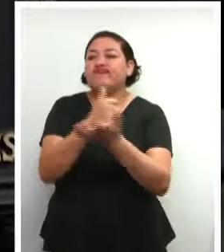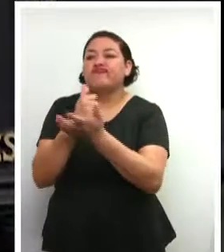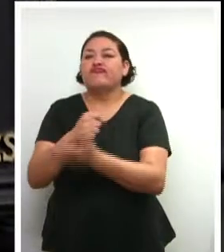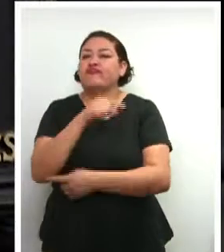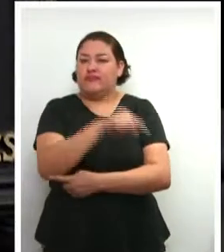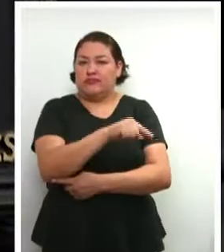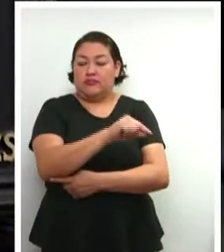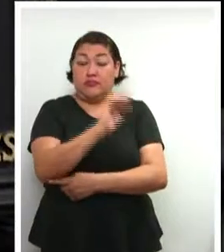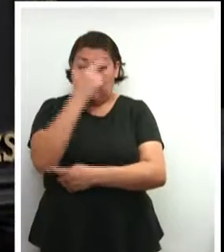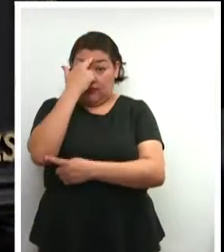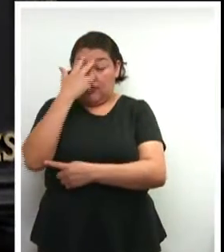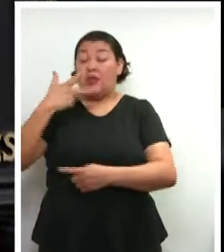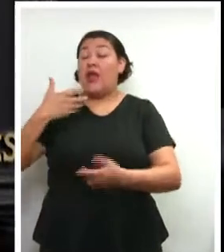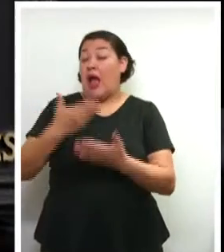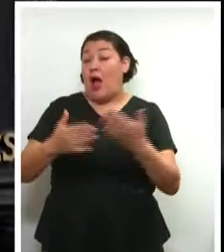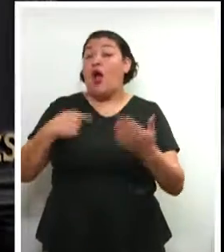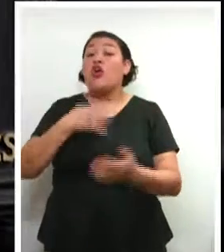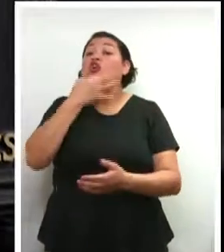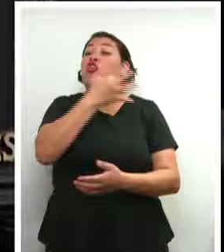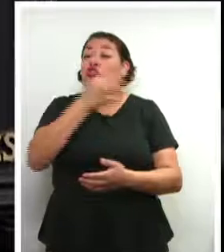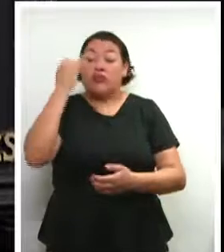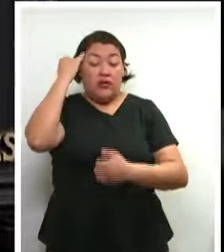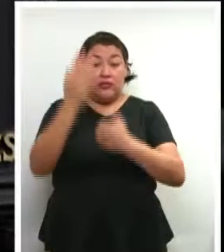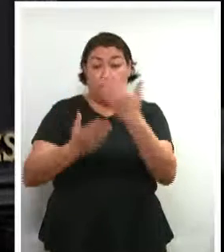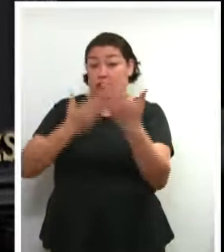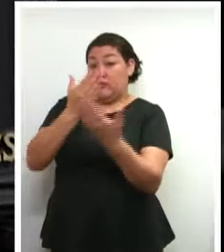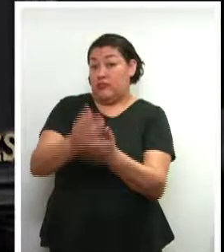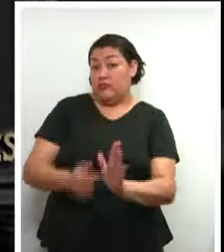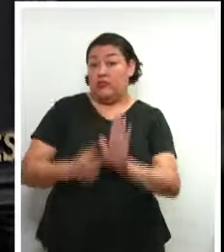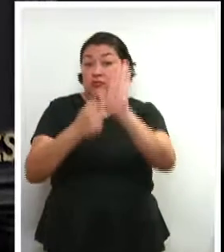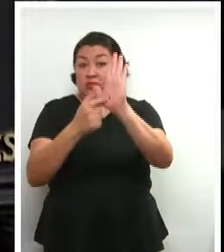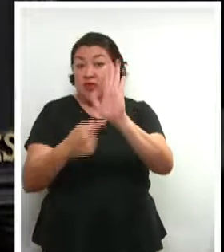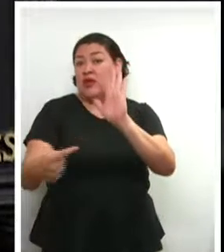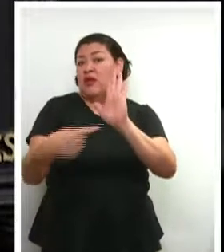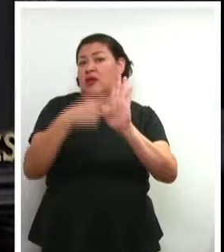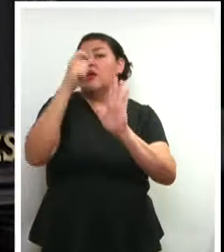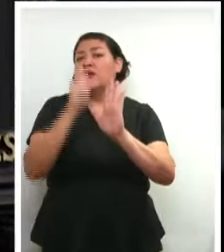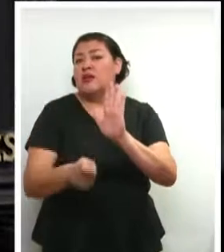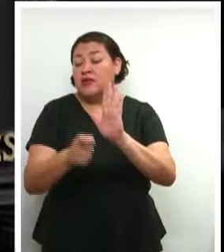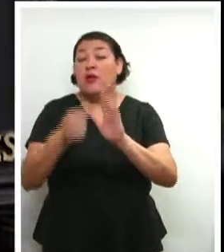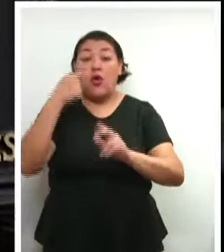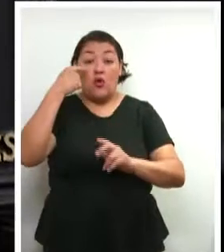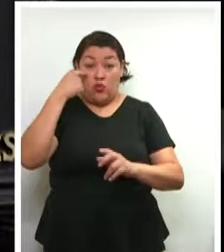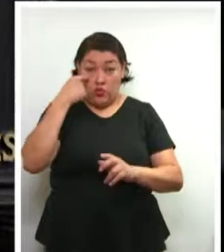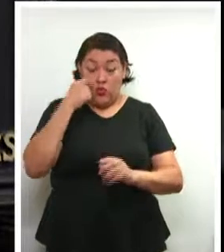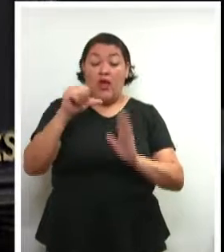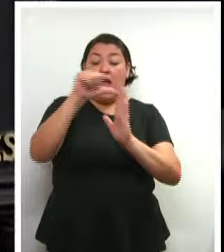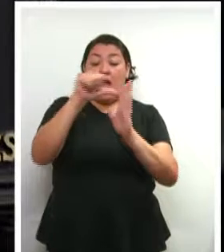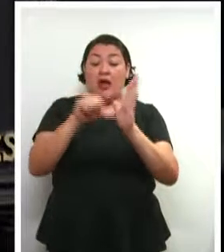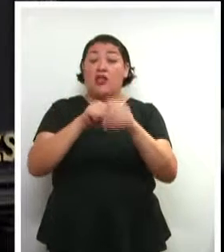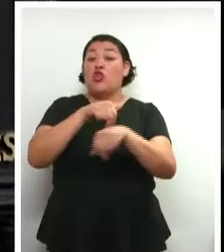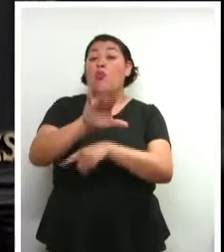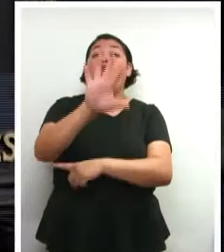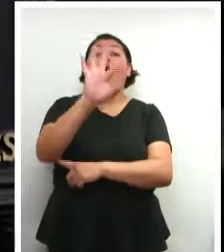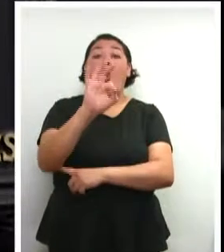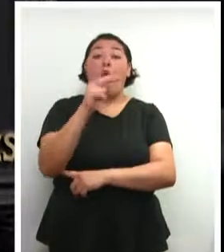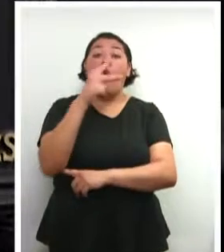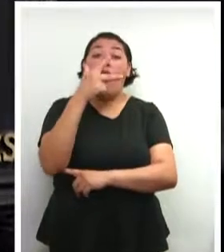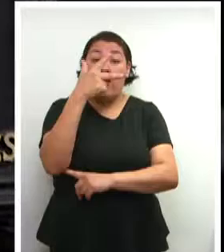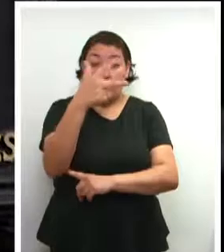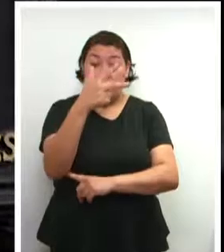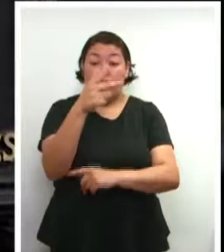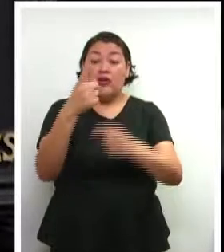lo tanto, el proyecto de decreto que vengo a presentar dice único. Se adiciona el artículo 48, apartado